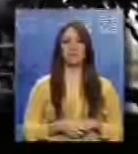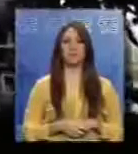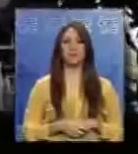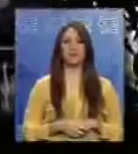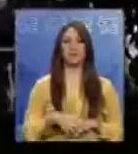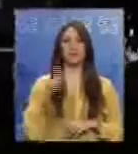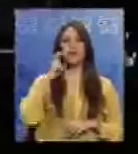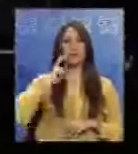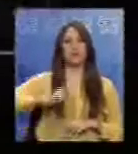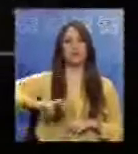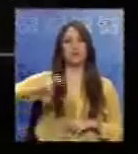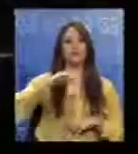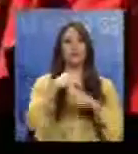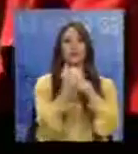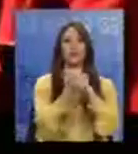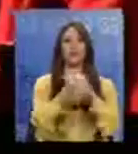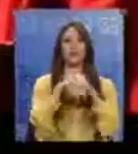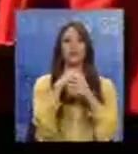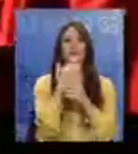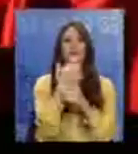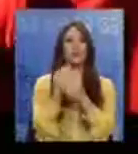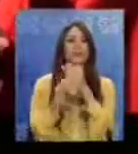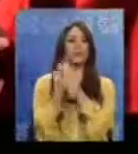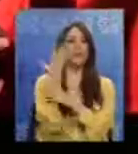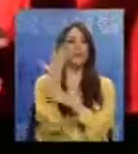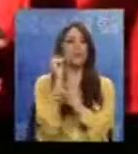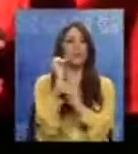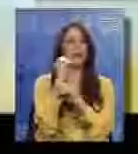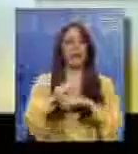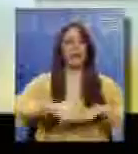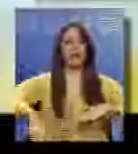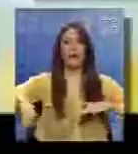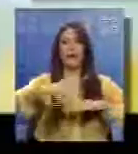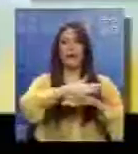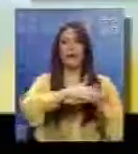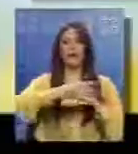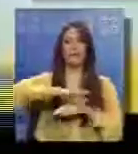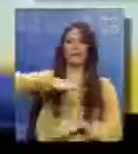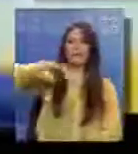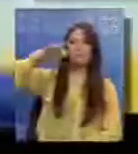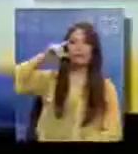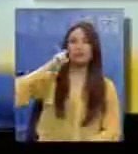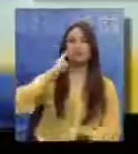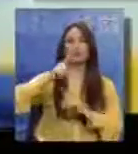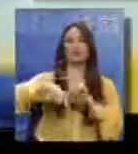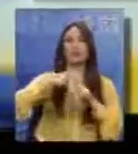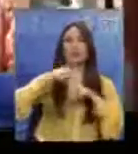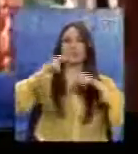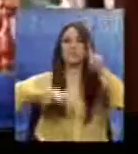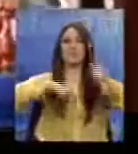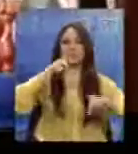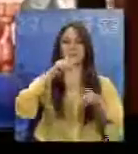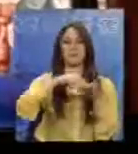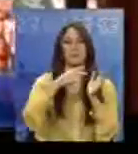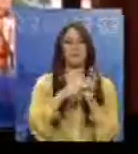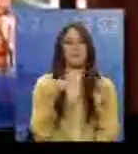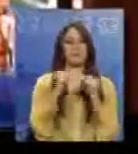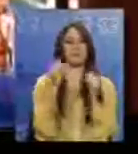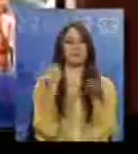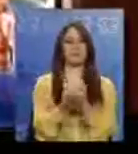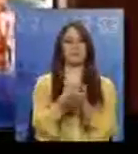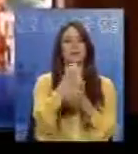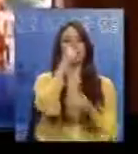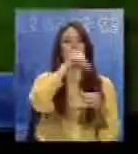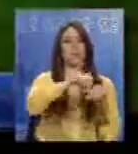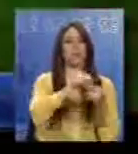El sector turístico, aprovechando atractivos como volcanes, lagunas, páramos, islas y playas, se convierte en la principal fuente de ingresos no petroleros